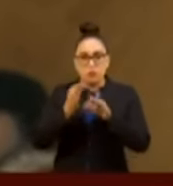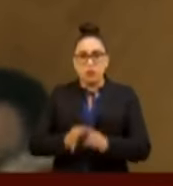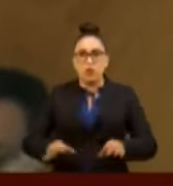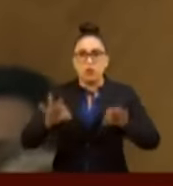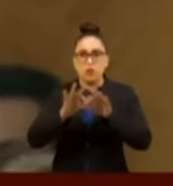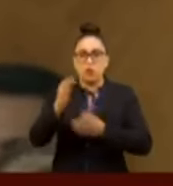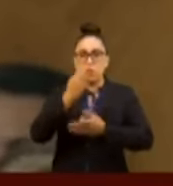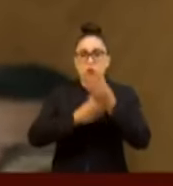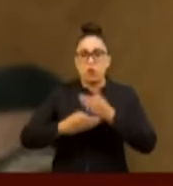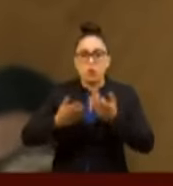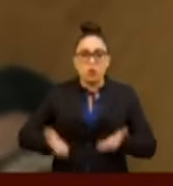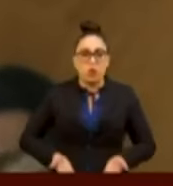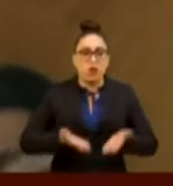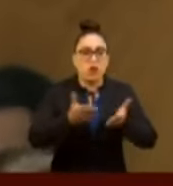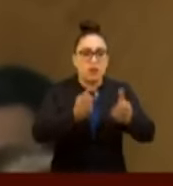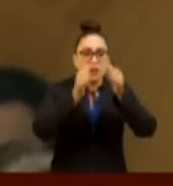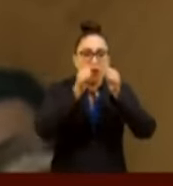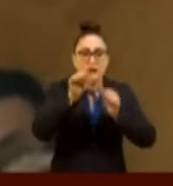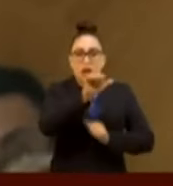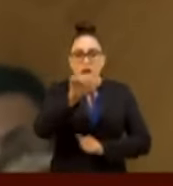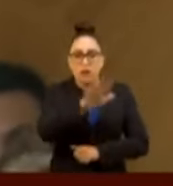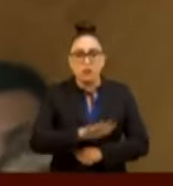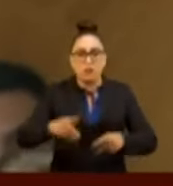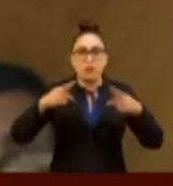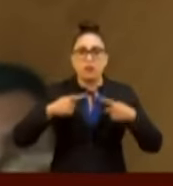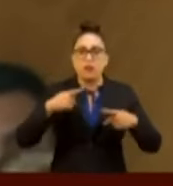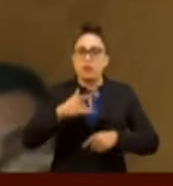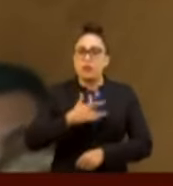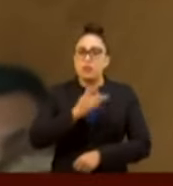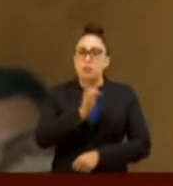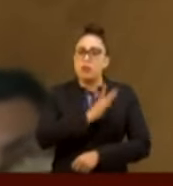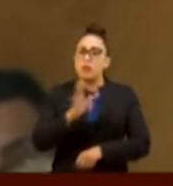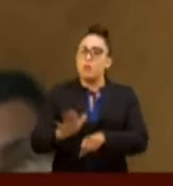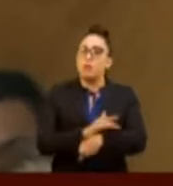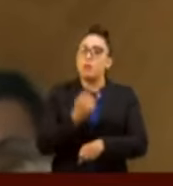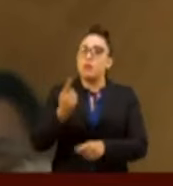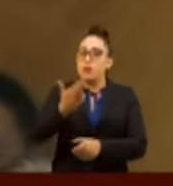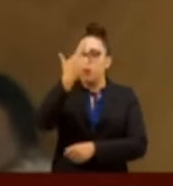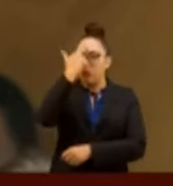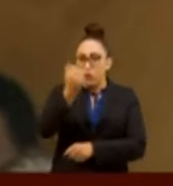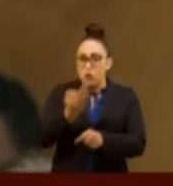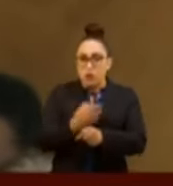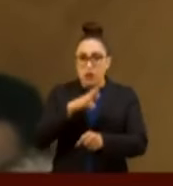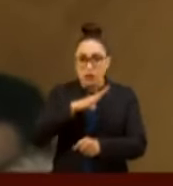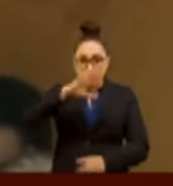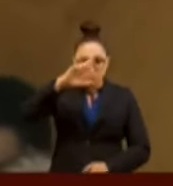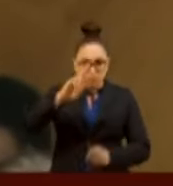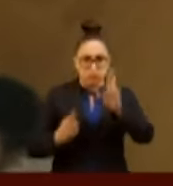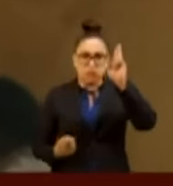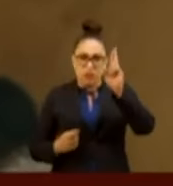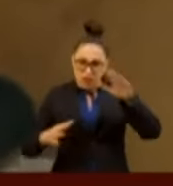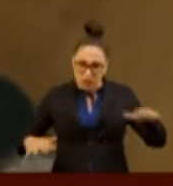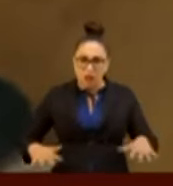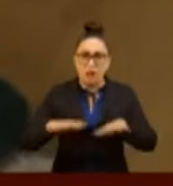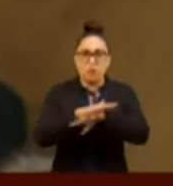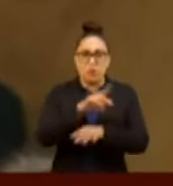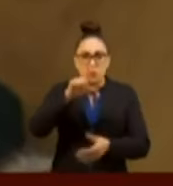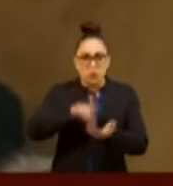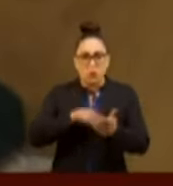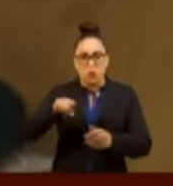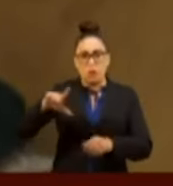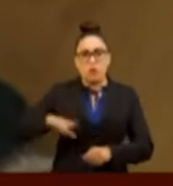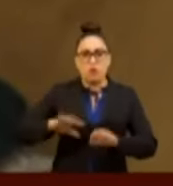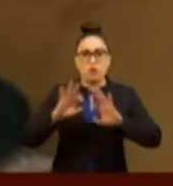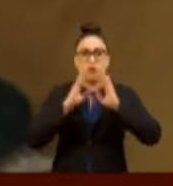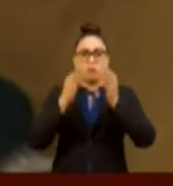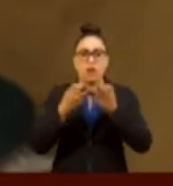el poder al pueblo. ¿Por qué le tenemos miedo al pueblo? Si estamos haciendo una revolución profunda del Estado mexicano,